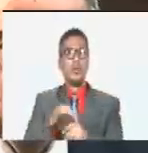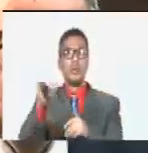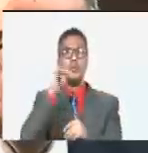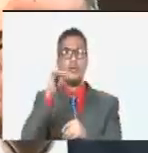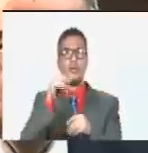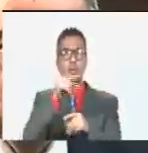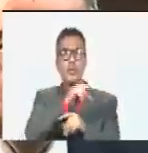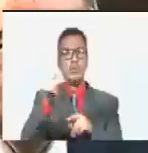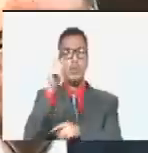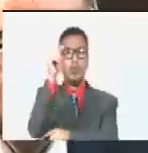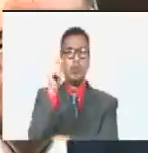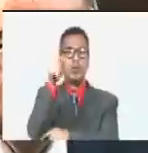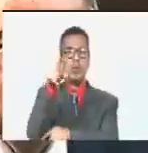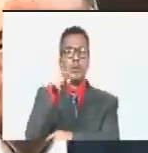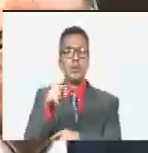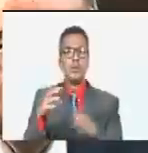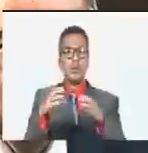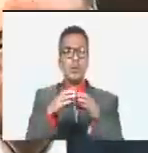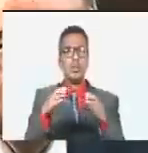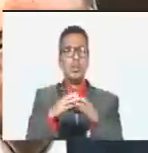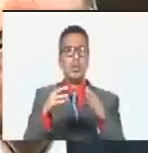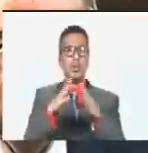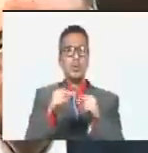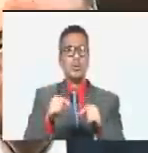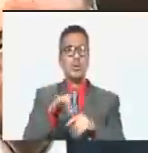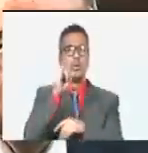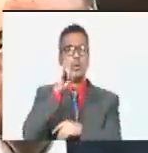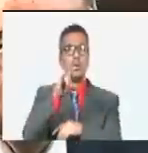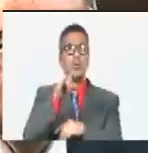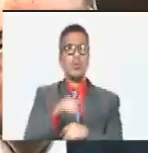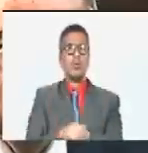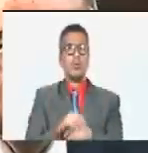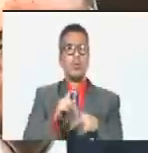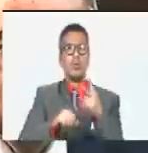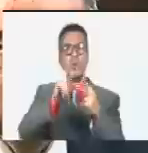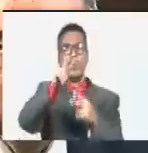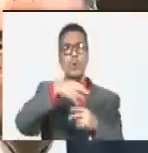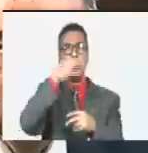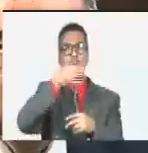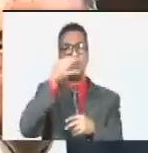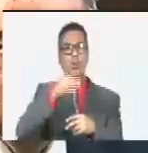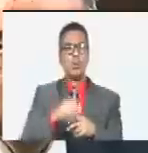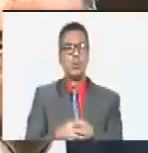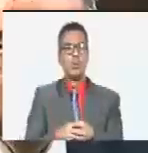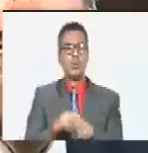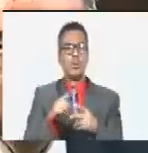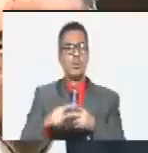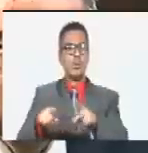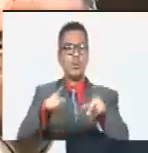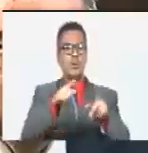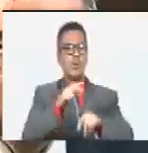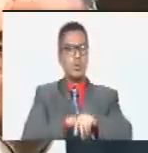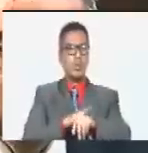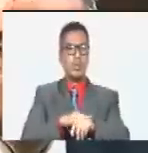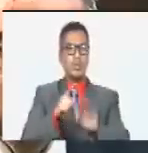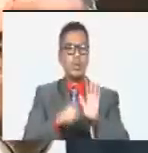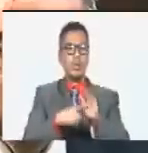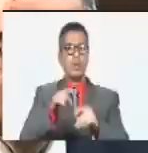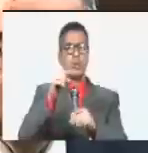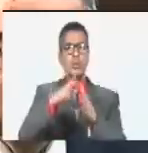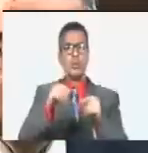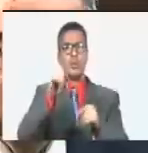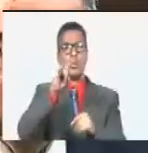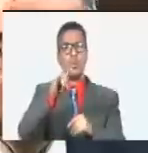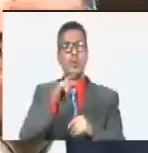parlamentarios, se reúne todos los lunes a las 2 de la tarde bajo la dirección del doctor Escarrá, y todos los lunes se